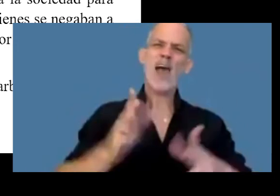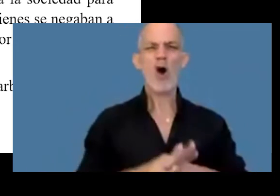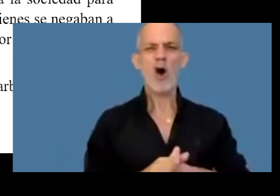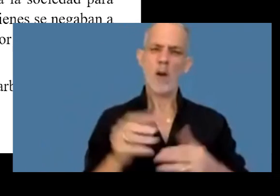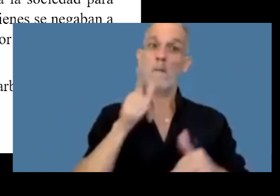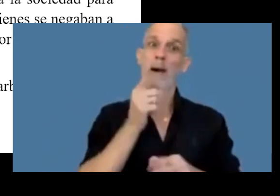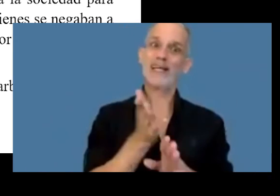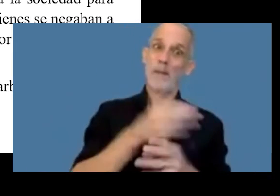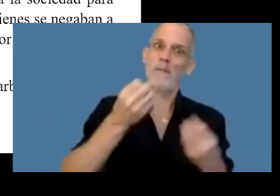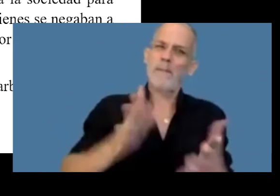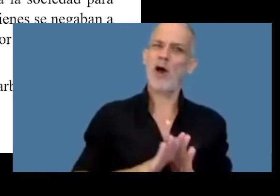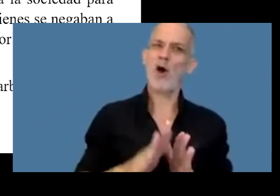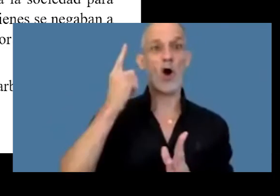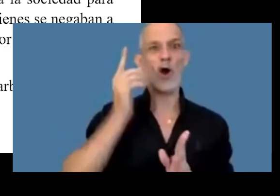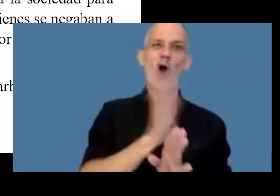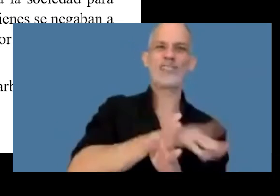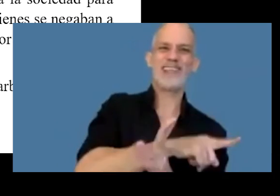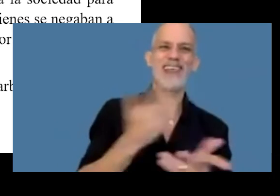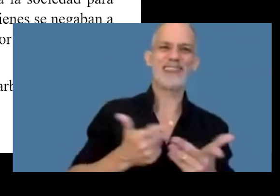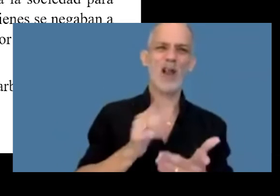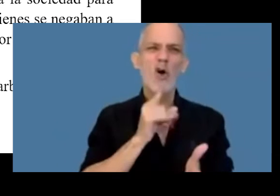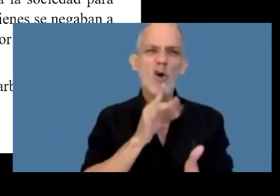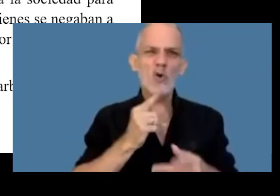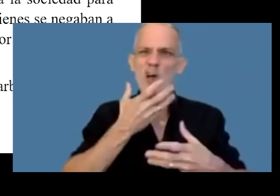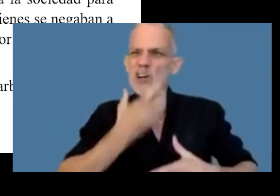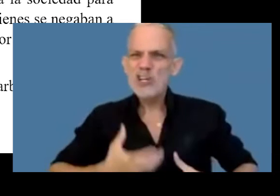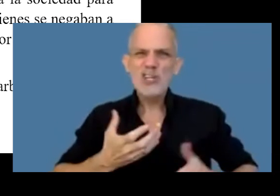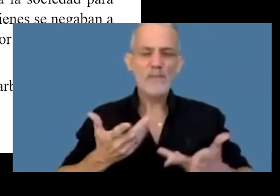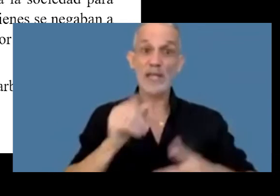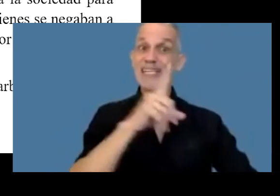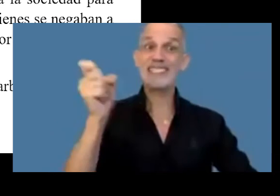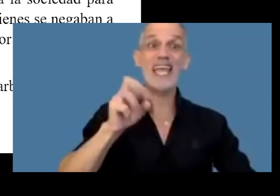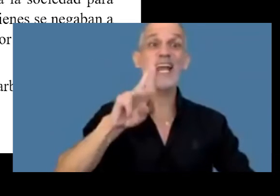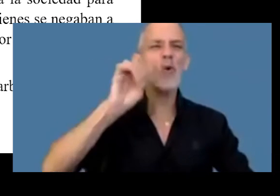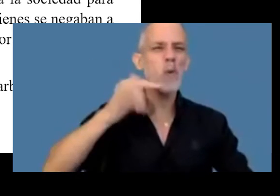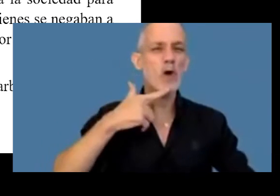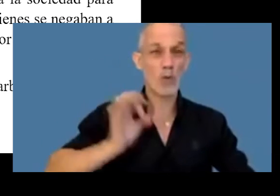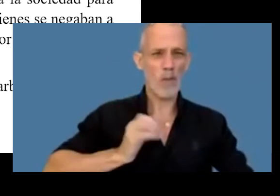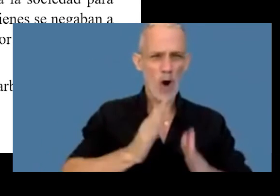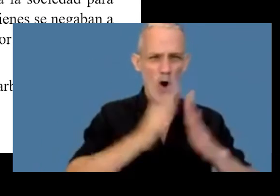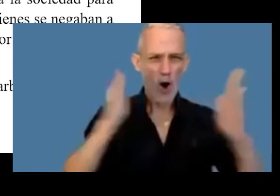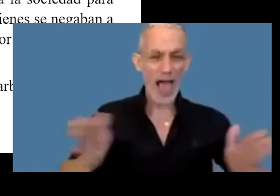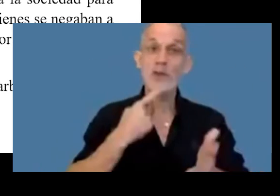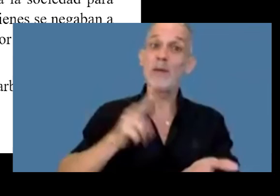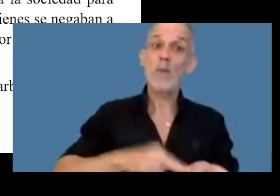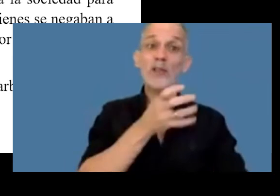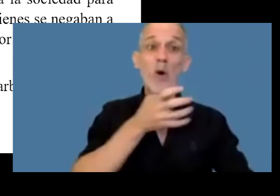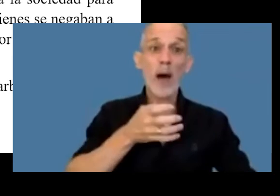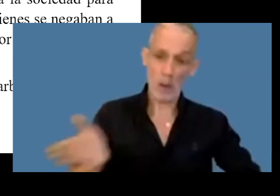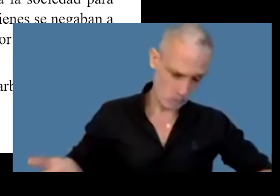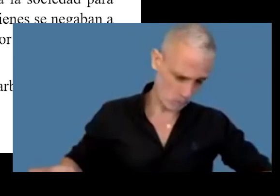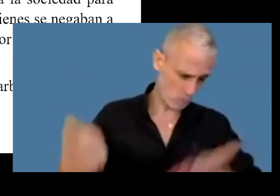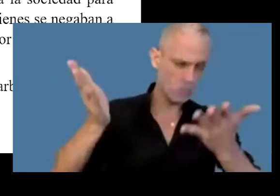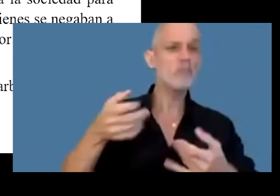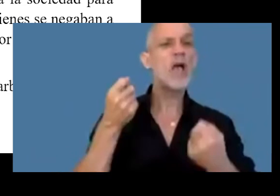moderno. Aquellos que desembolsaban los 100 rublos anuales correspondientes al impuesto a la barba recibían